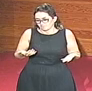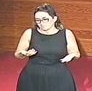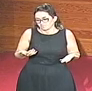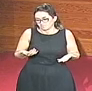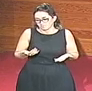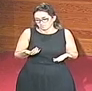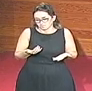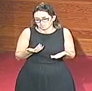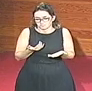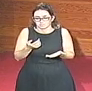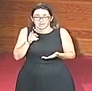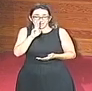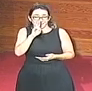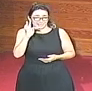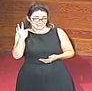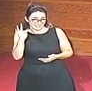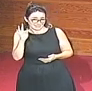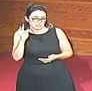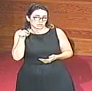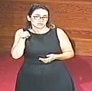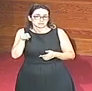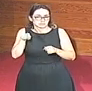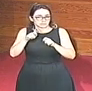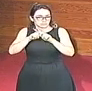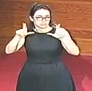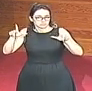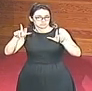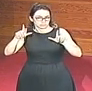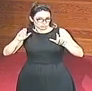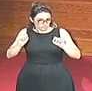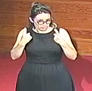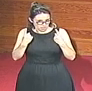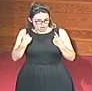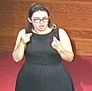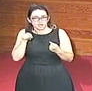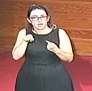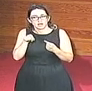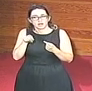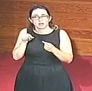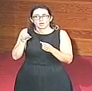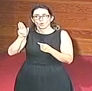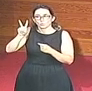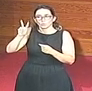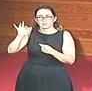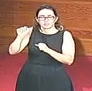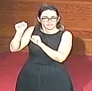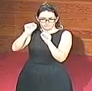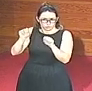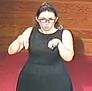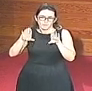Today, que se llama RT, es un medio oficial, jamás defiende a Putin, critica al resto, ¿no? Y este vídeo pues, se hizo